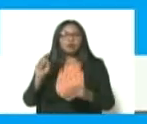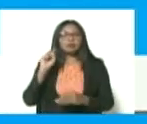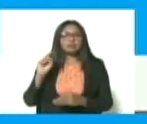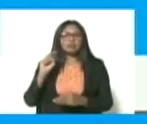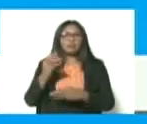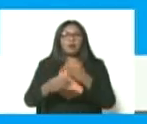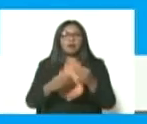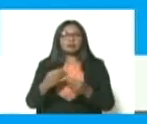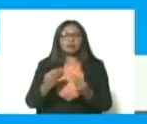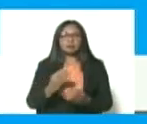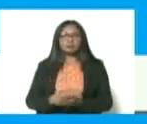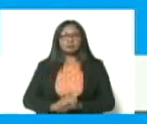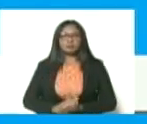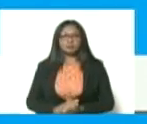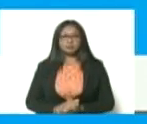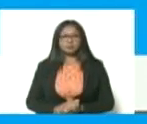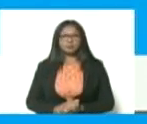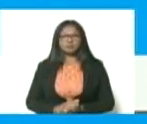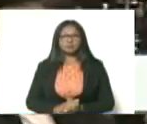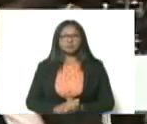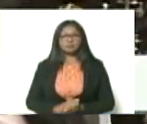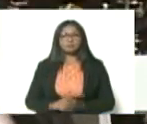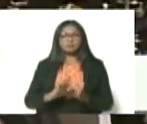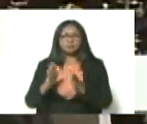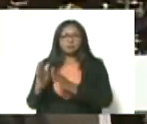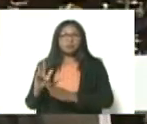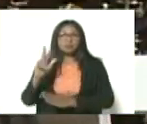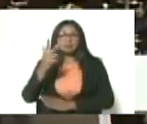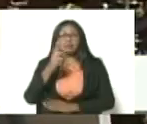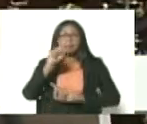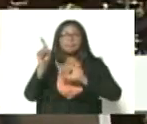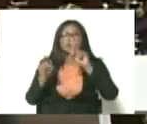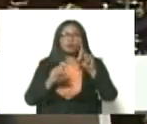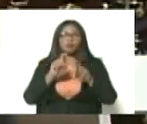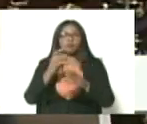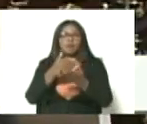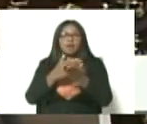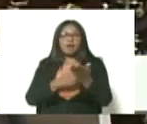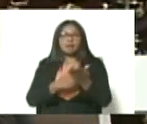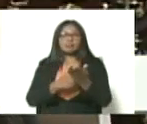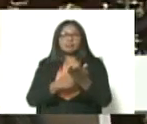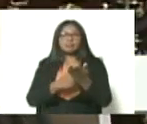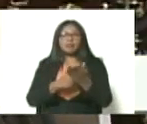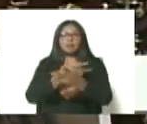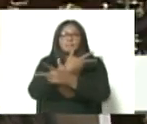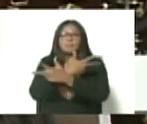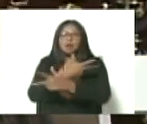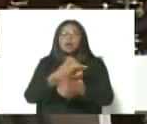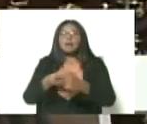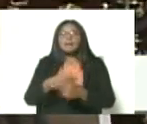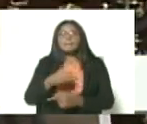recomponer. La tercera pregunta en la modalidad pregrabada la formula el